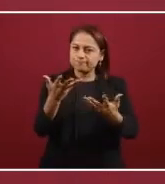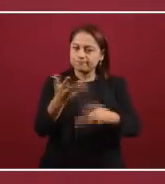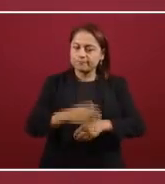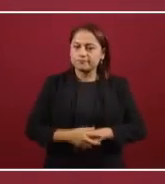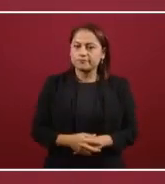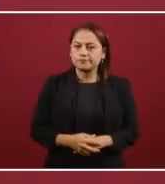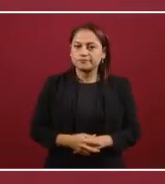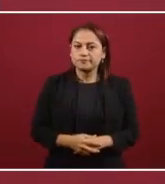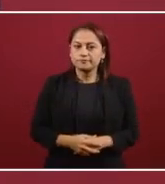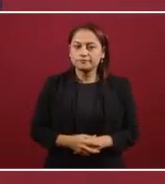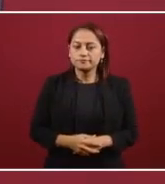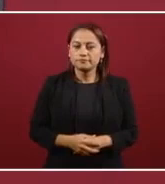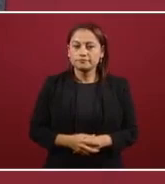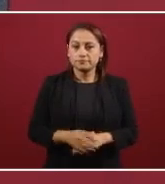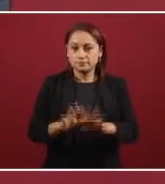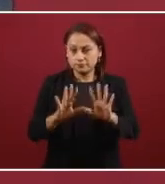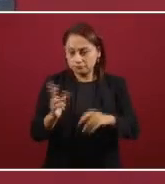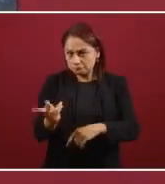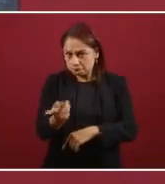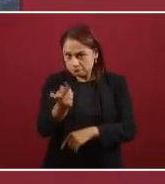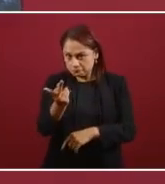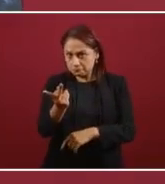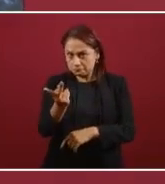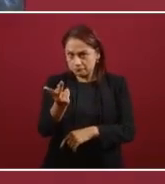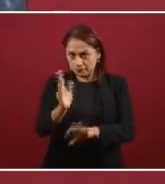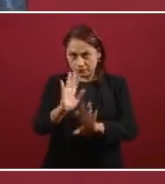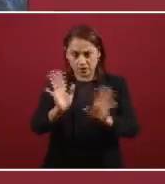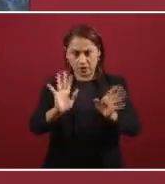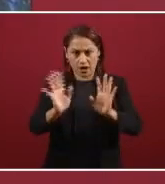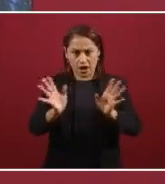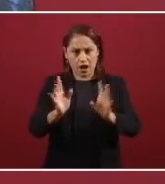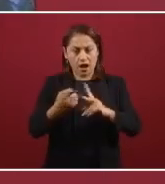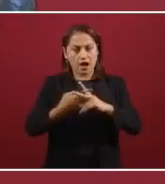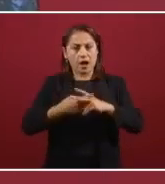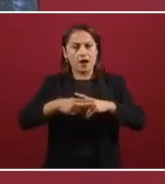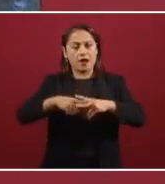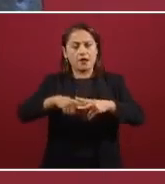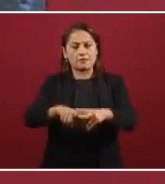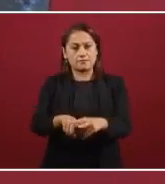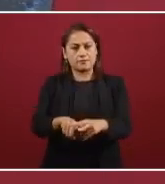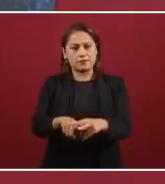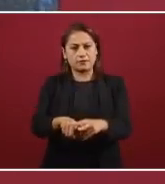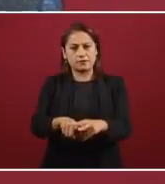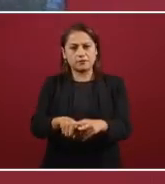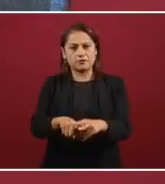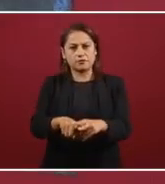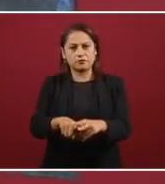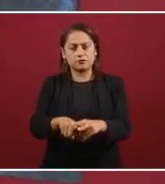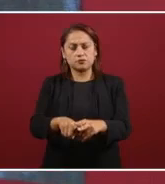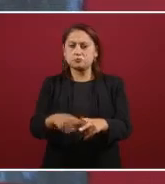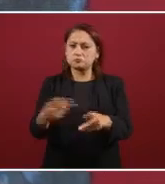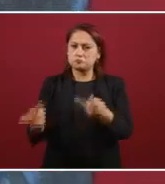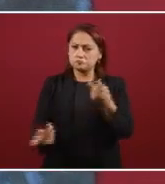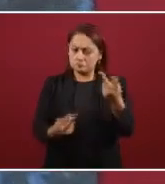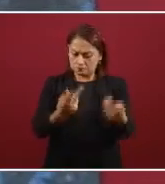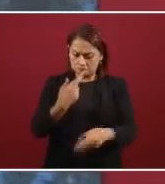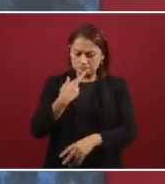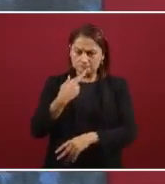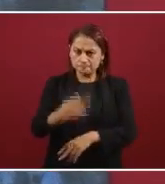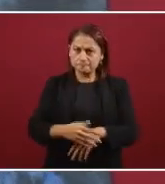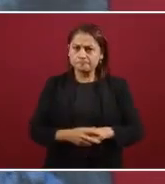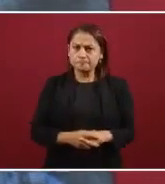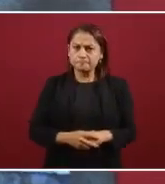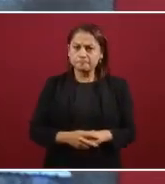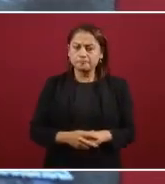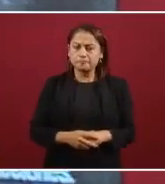Si les parece, vamos a abrir en general la sesión de preguntas, si